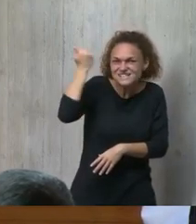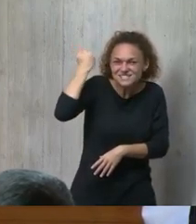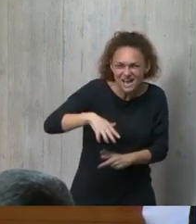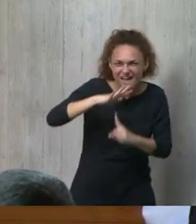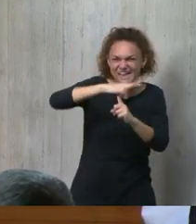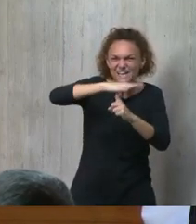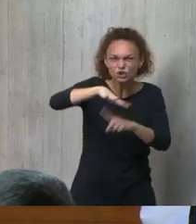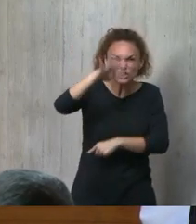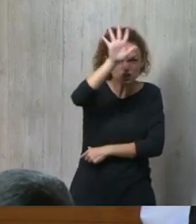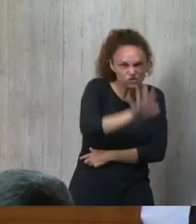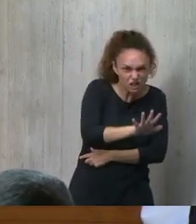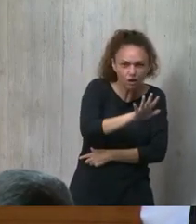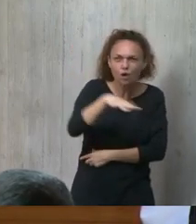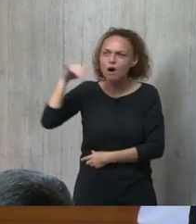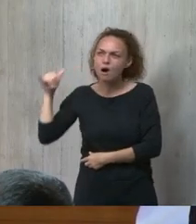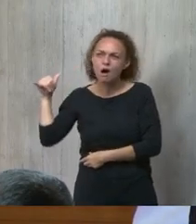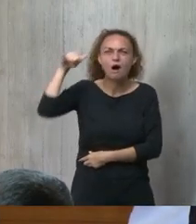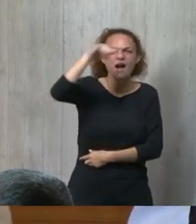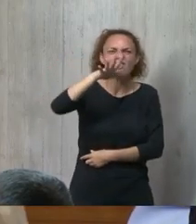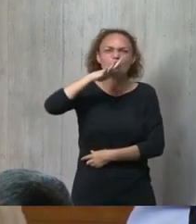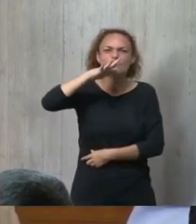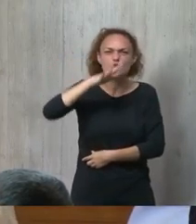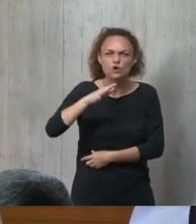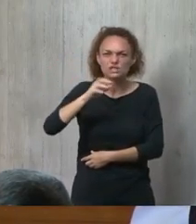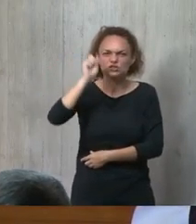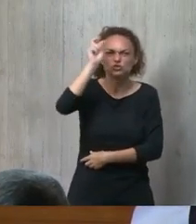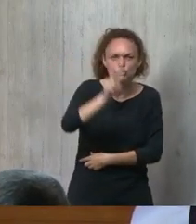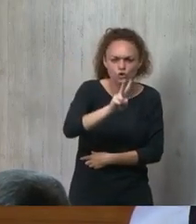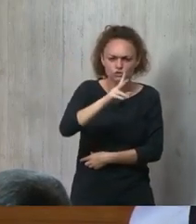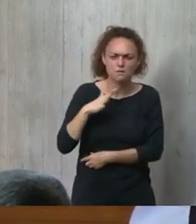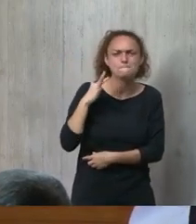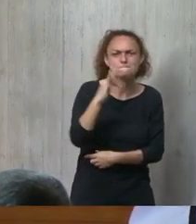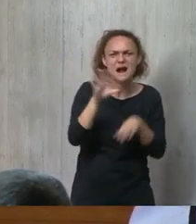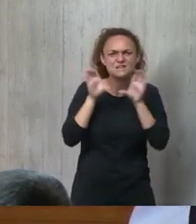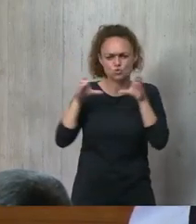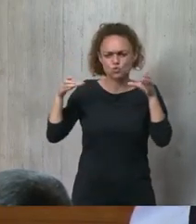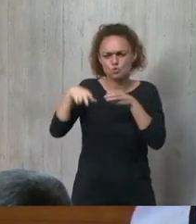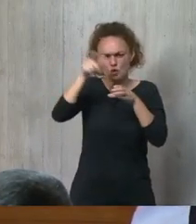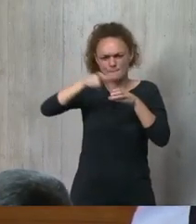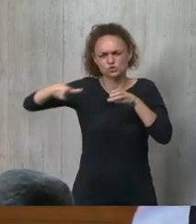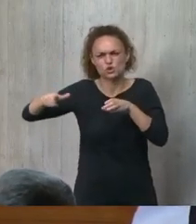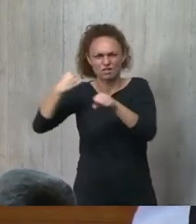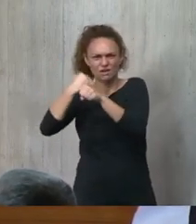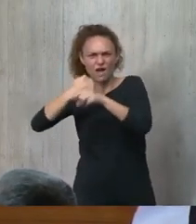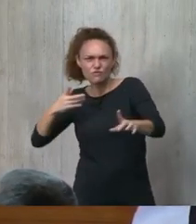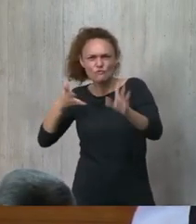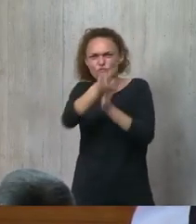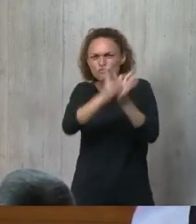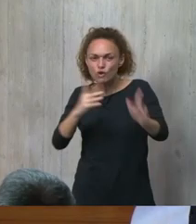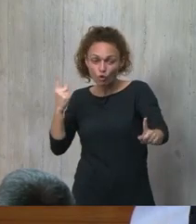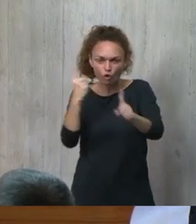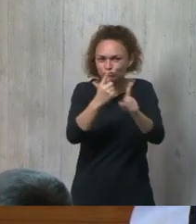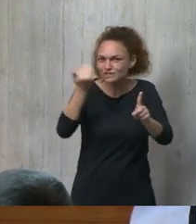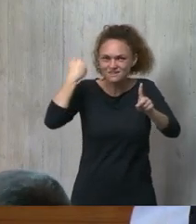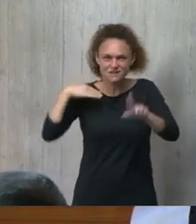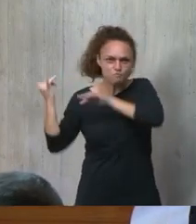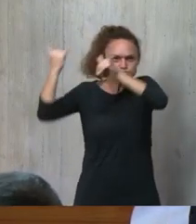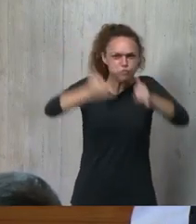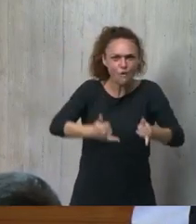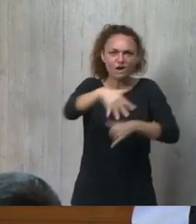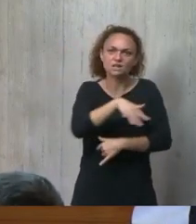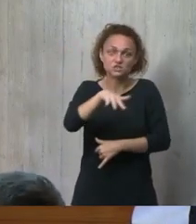helicópteros, tuviésemos 2 hidroaviones y un despliegue completo de efectivos en el territorio. Por lo tanto, sin